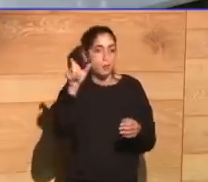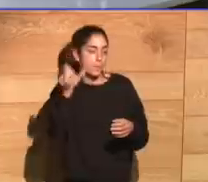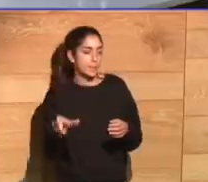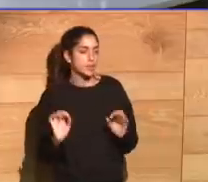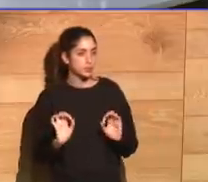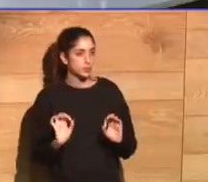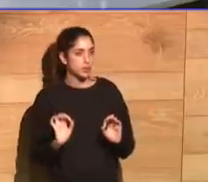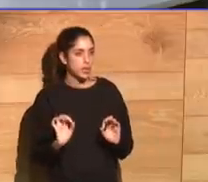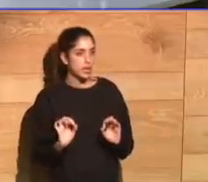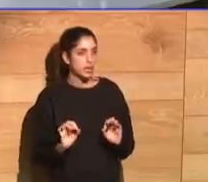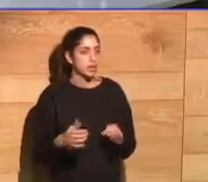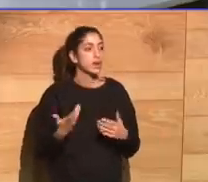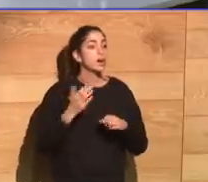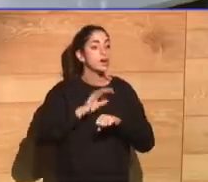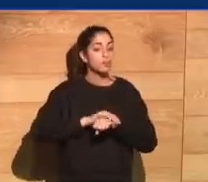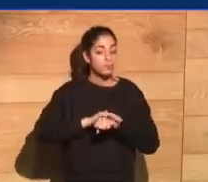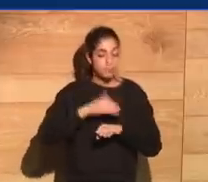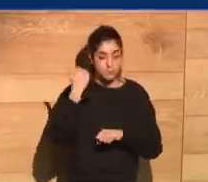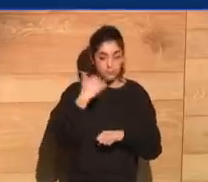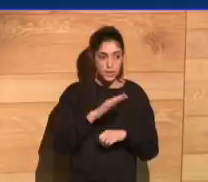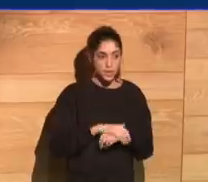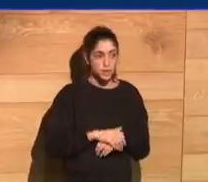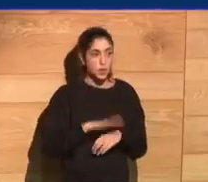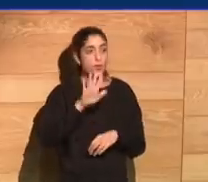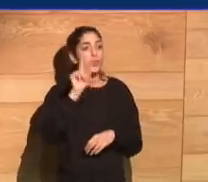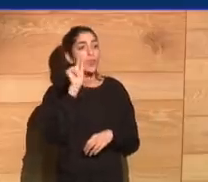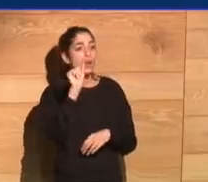qué buen momento para sacar ese tema, Javi, 5 minutos antes de...